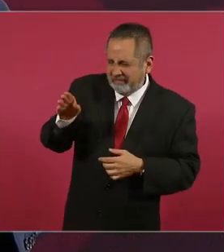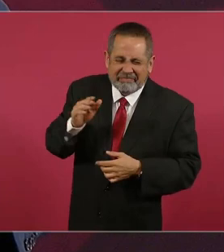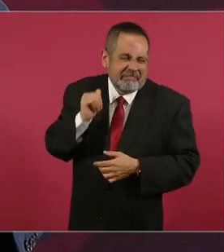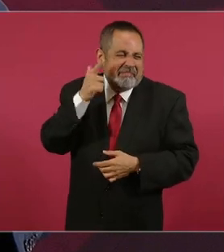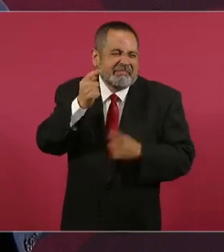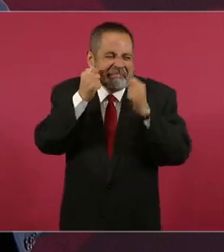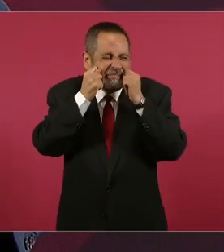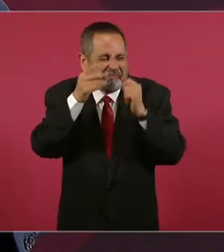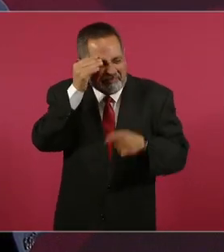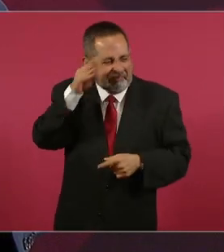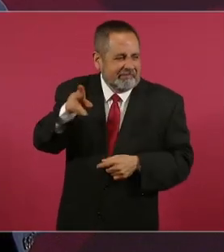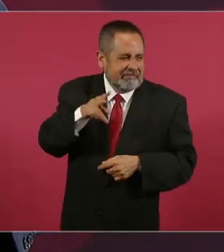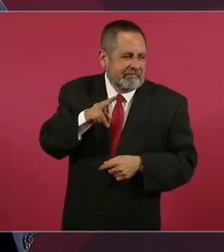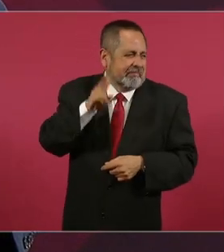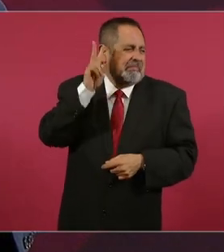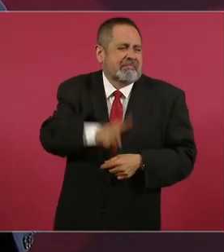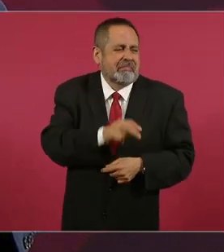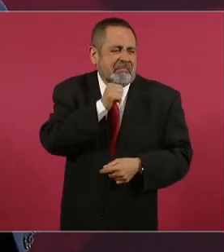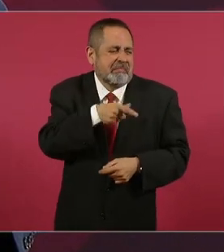tizna.